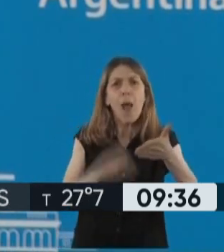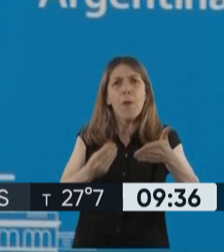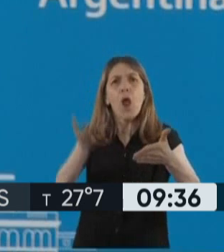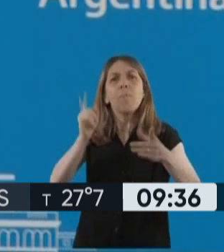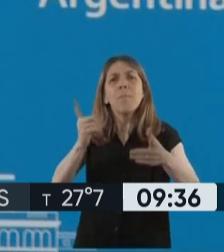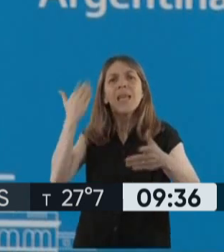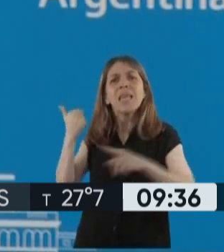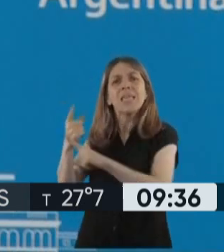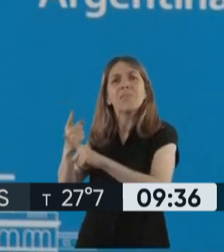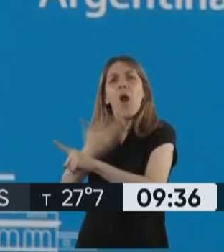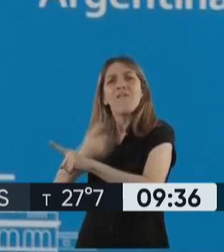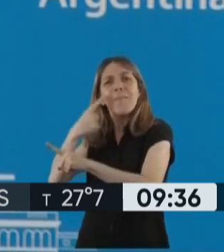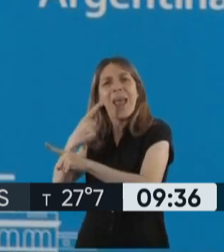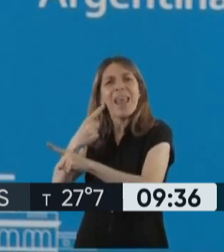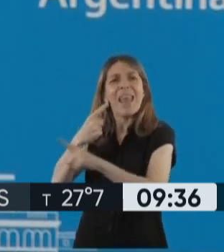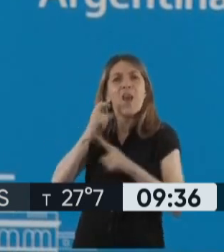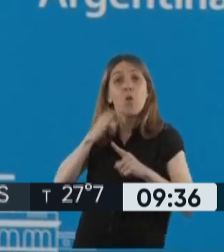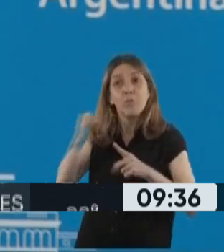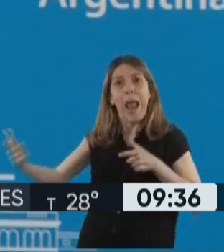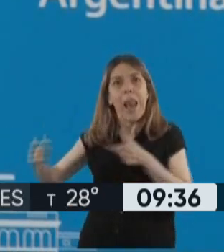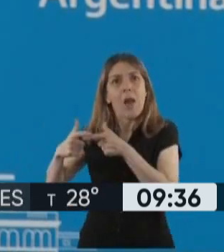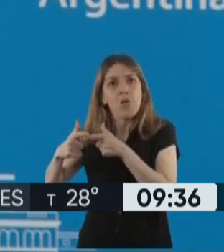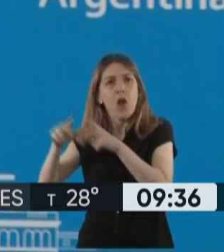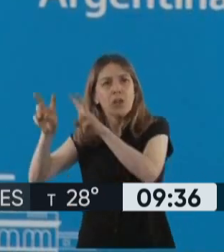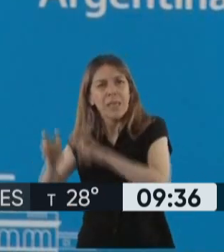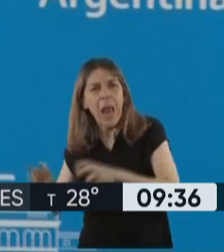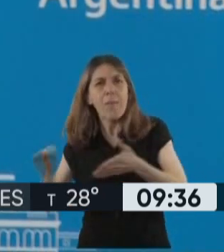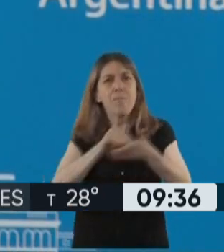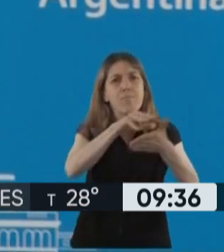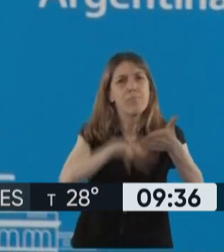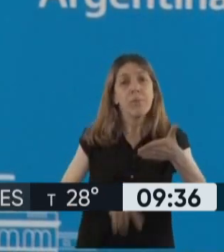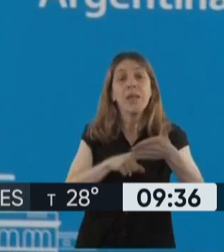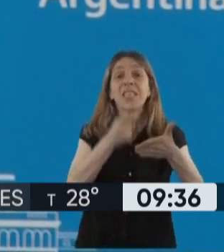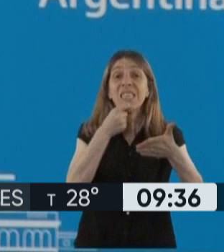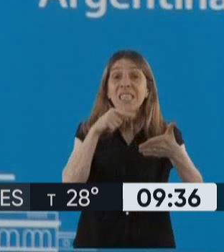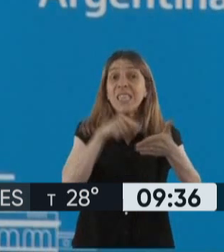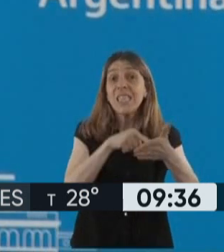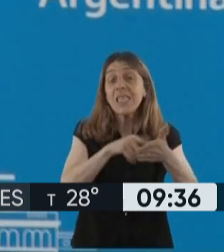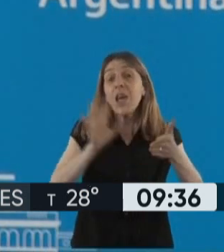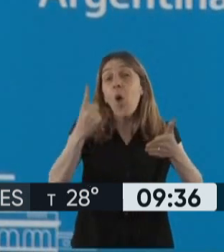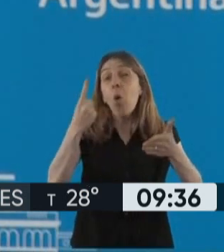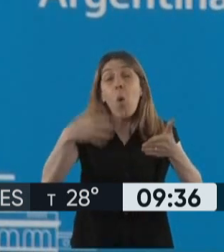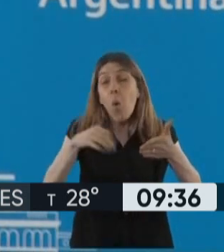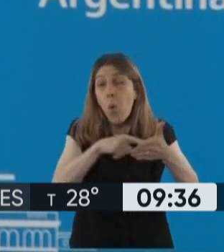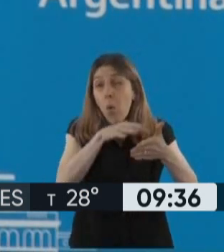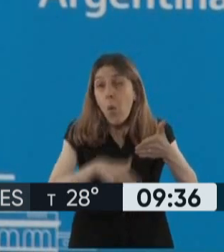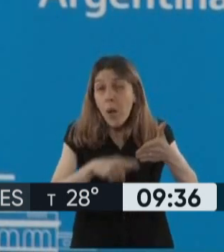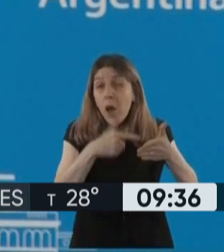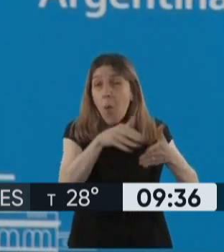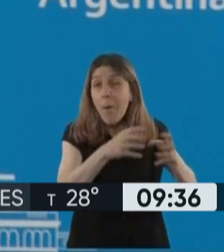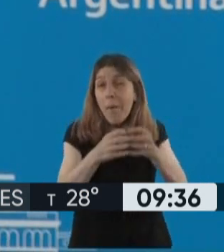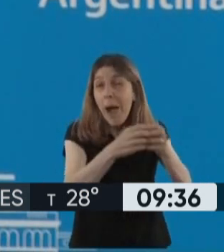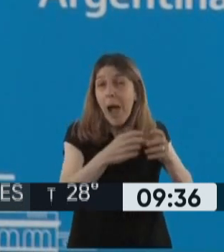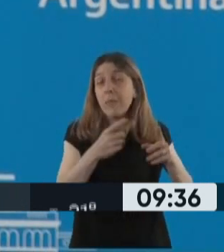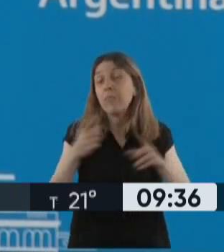con el staff del Fondo Monetario Internacional. Digo, si esto va a ser o no va a ser lo único que se trate en ese momento con el